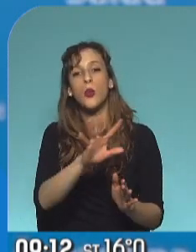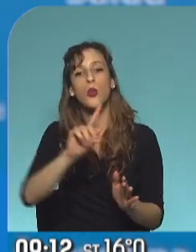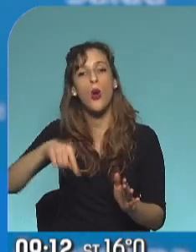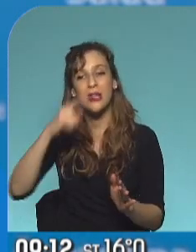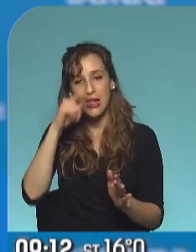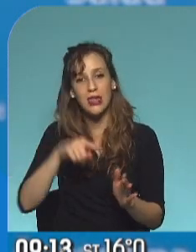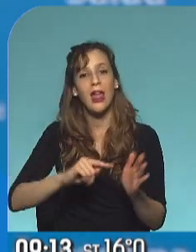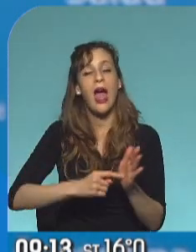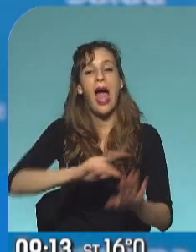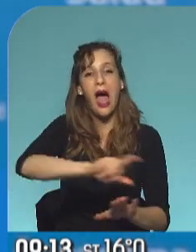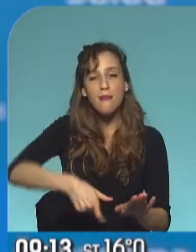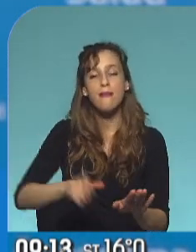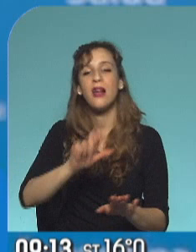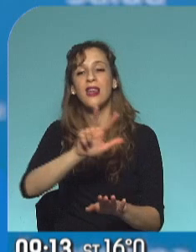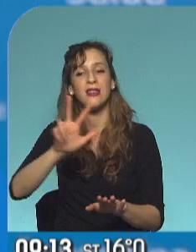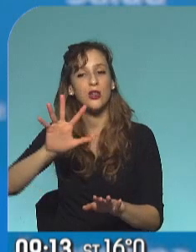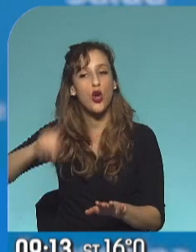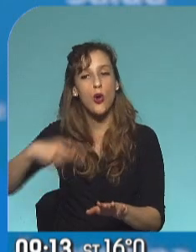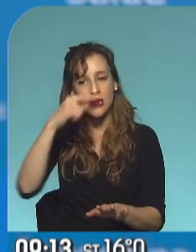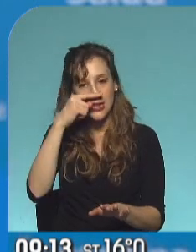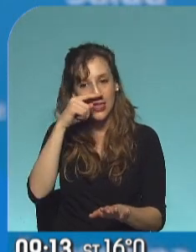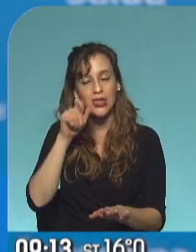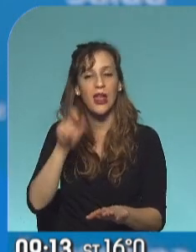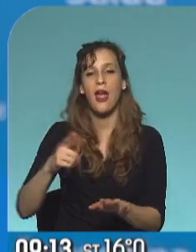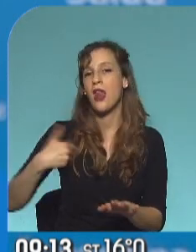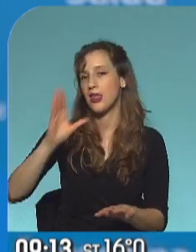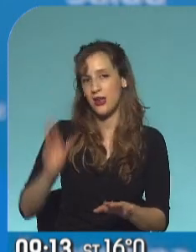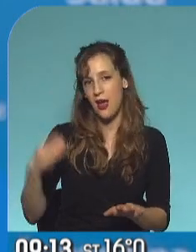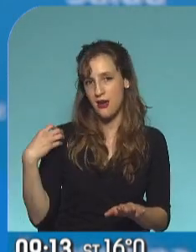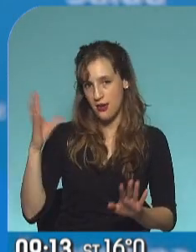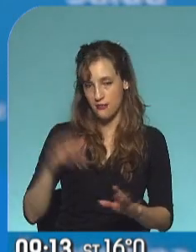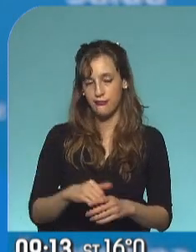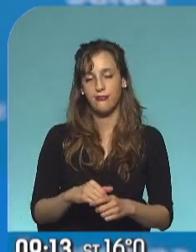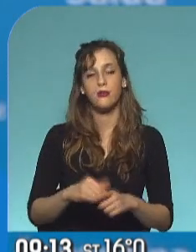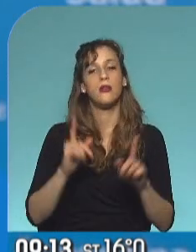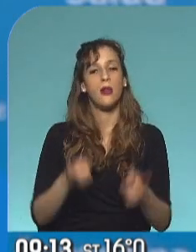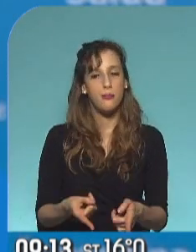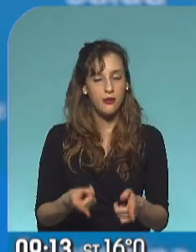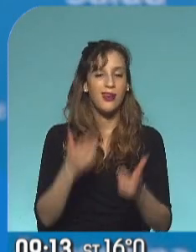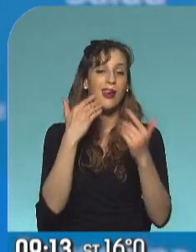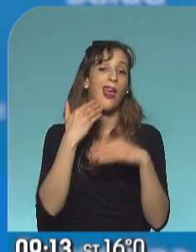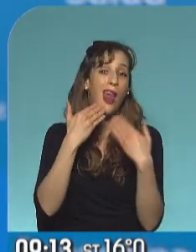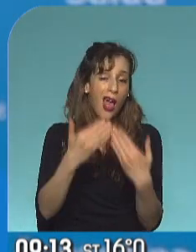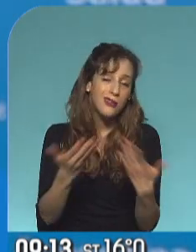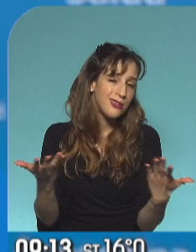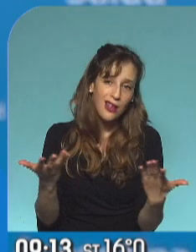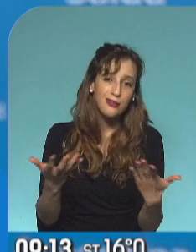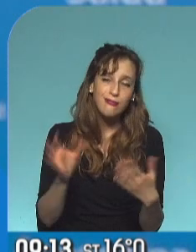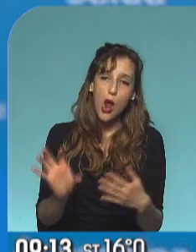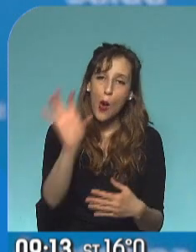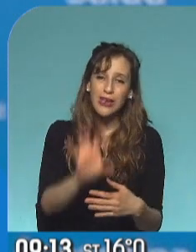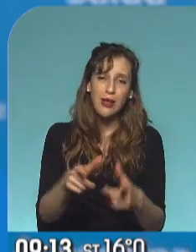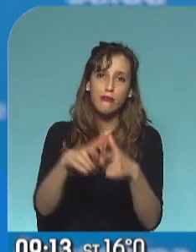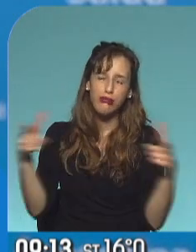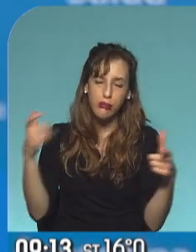en el 35.7 en el resto del país siempre también a expensas de las provincias que están notificando más